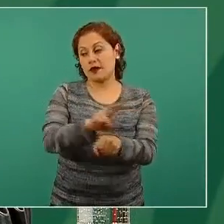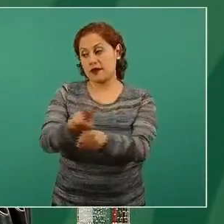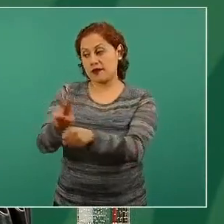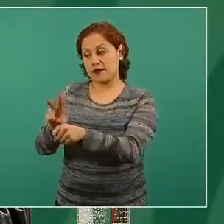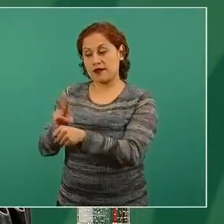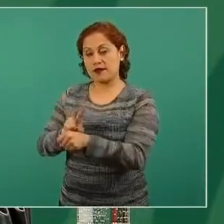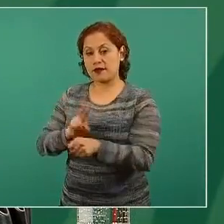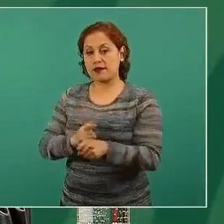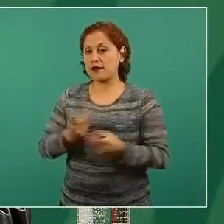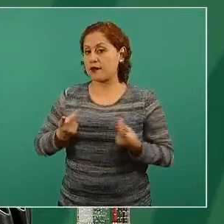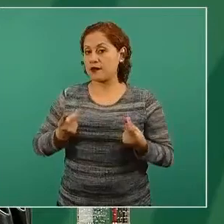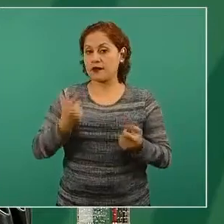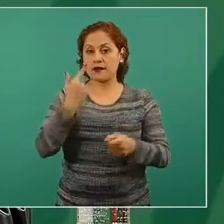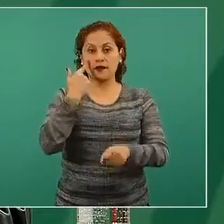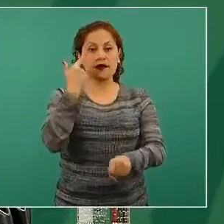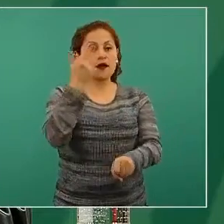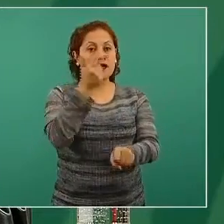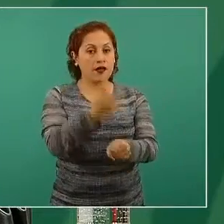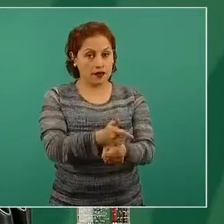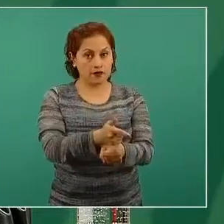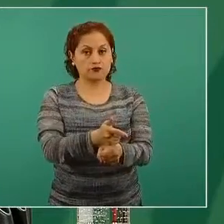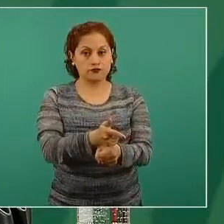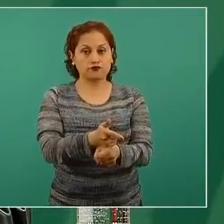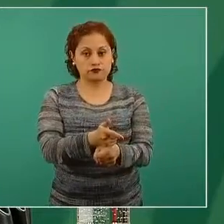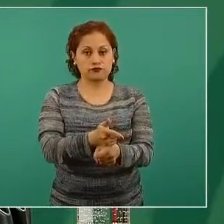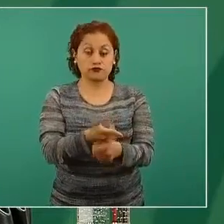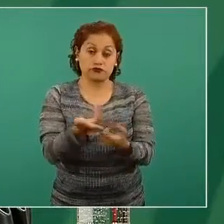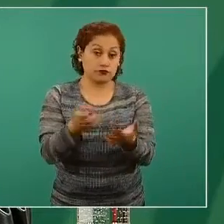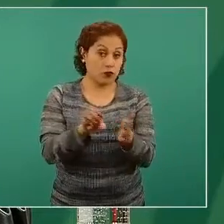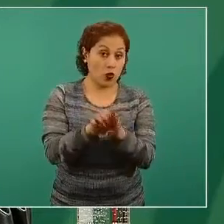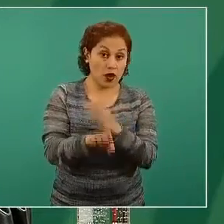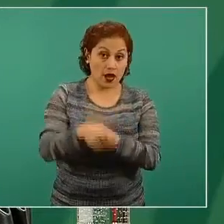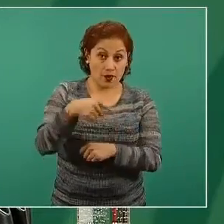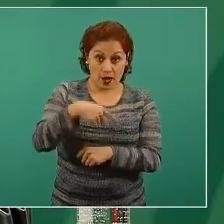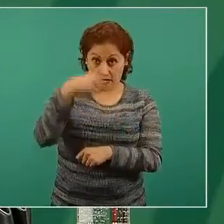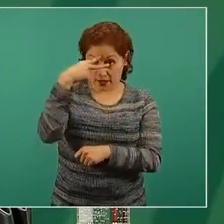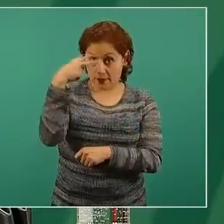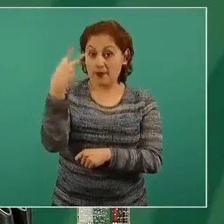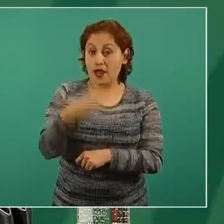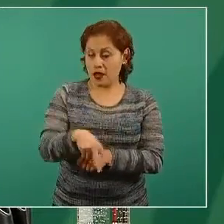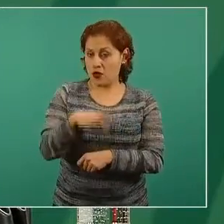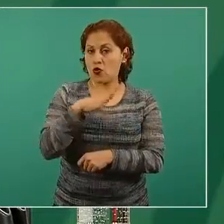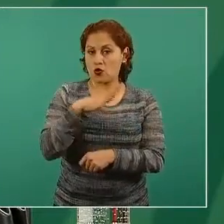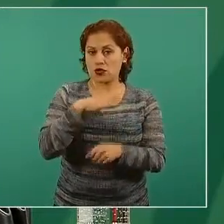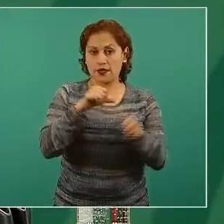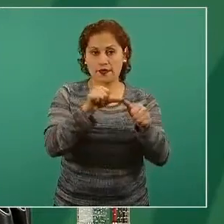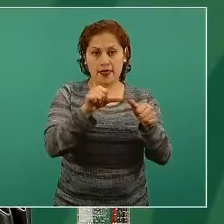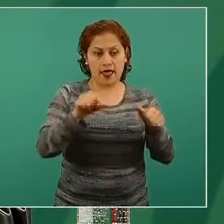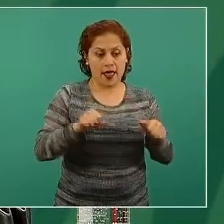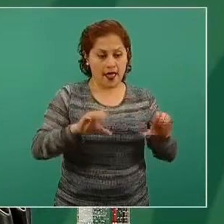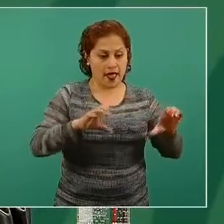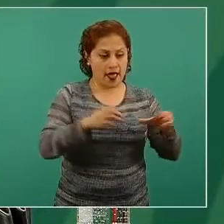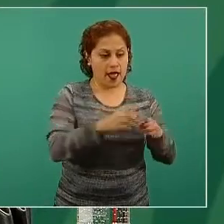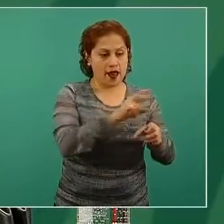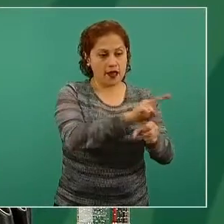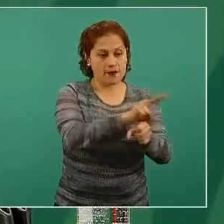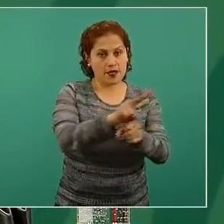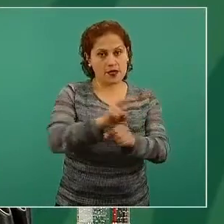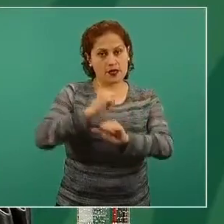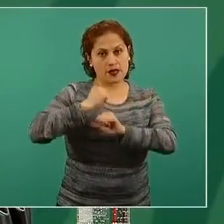la identificación, de tener, como lo tenemos en México, áreas de vigilancia, de